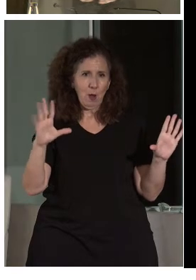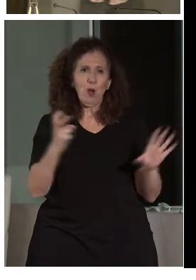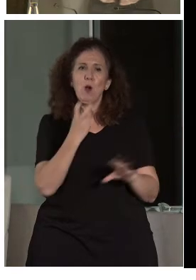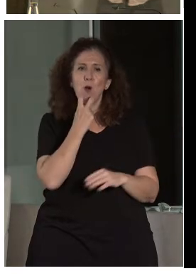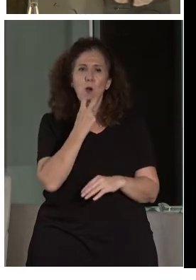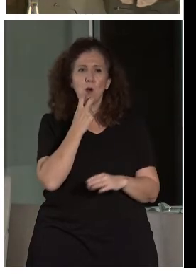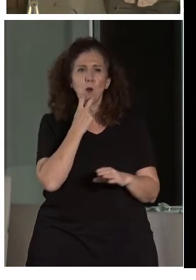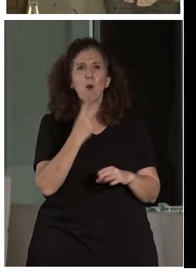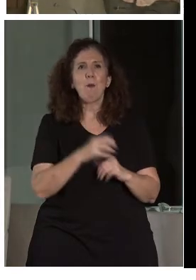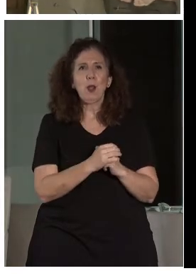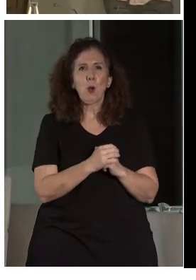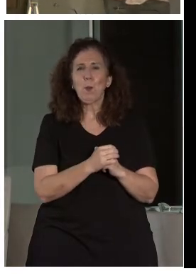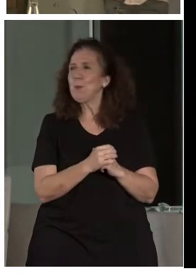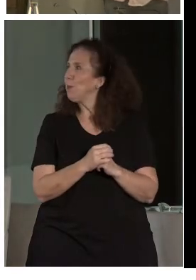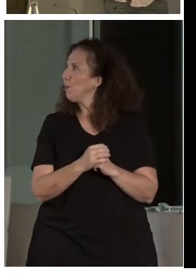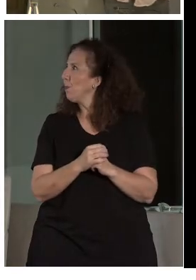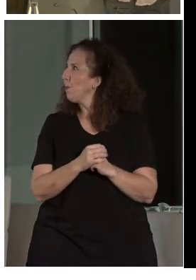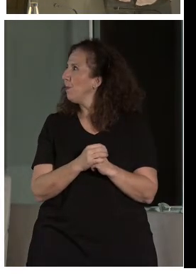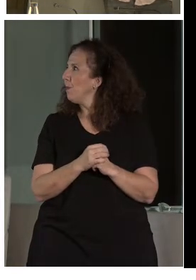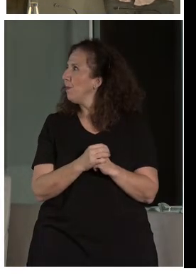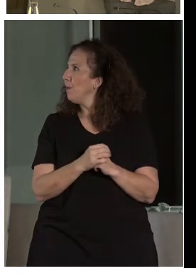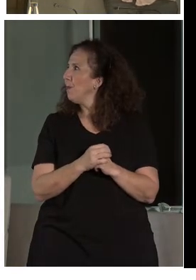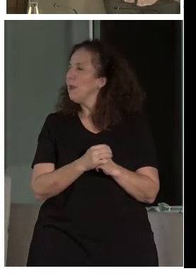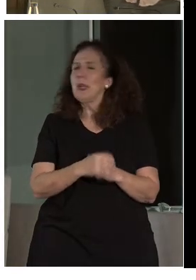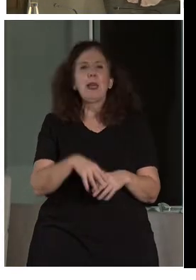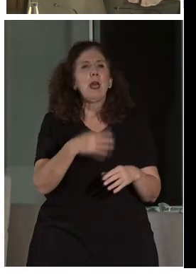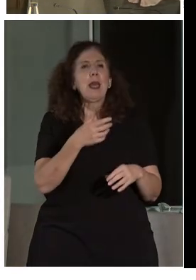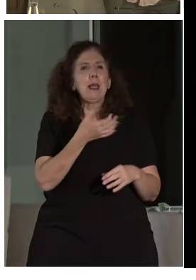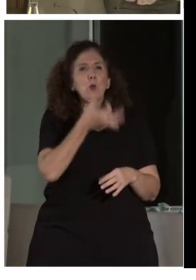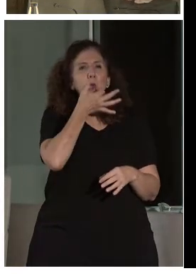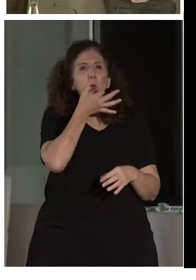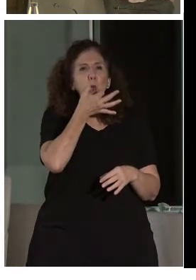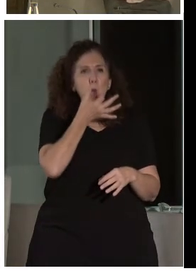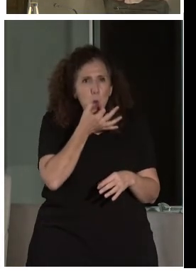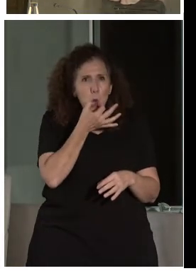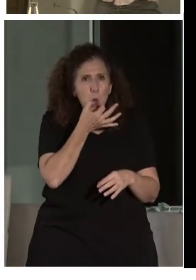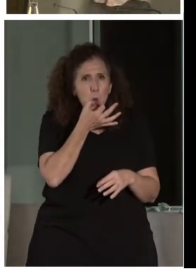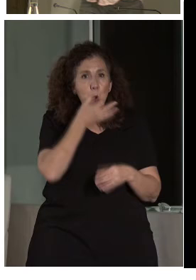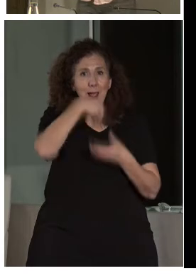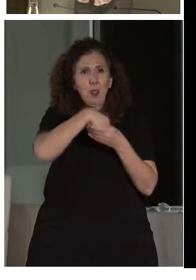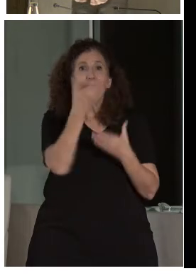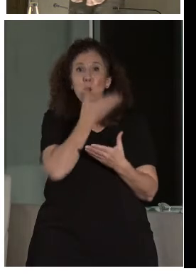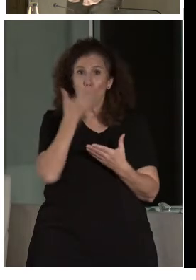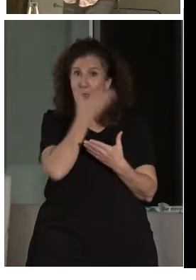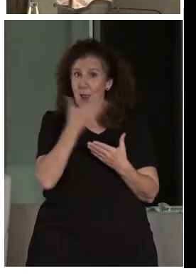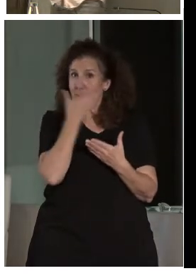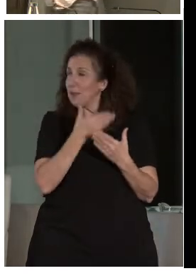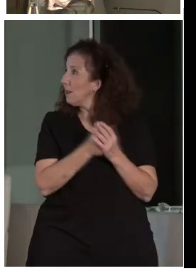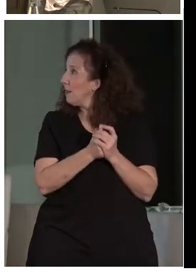¿vale? Que seguramente si os suene, que se imparte en las escuelas, que está vivo. Es una isla